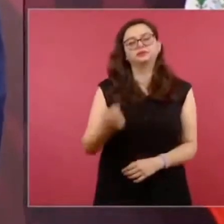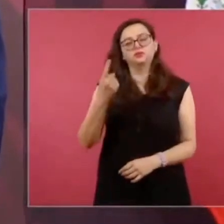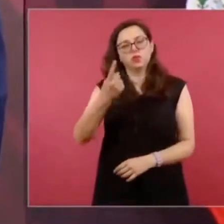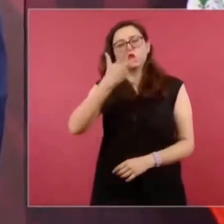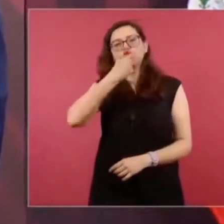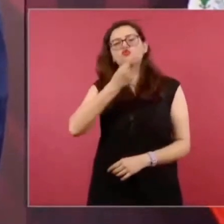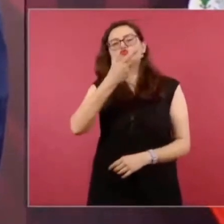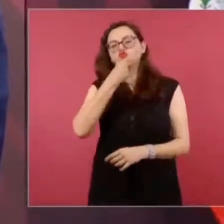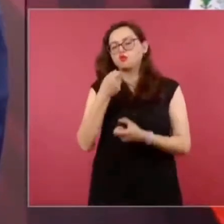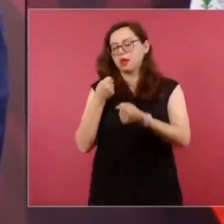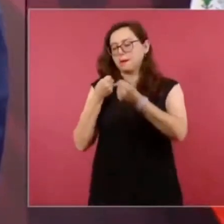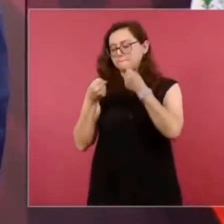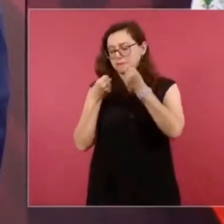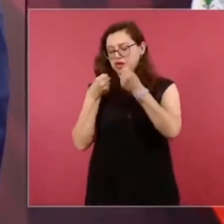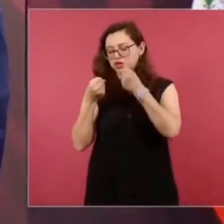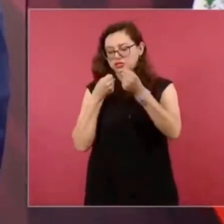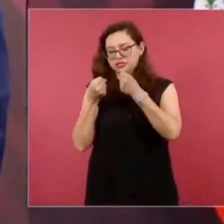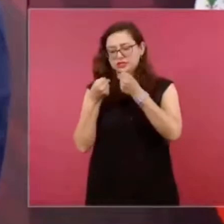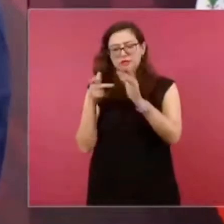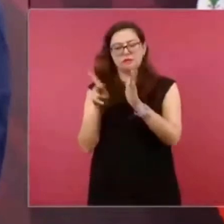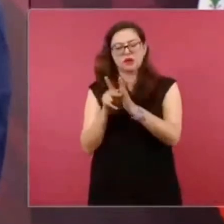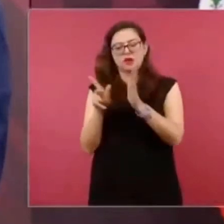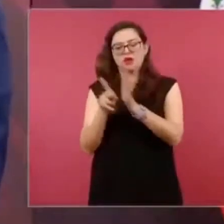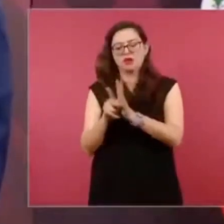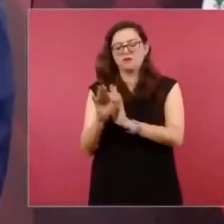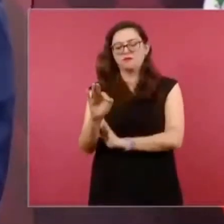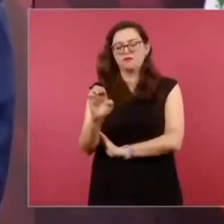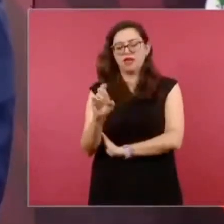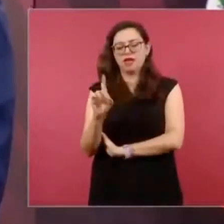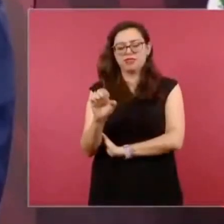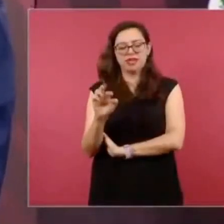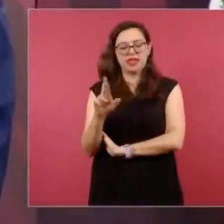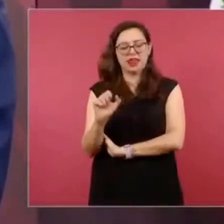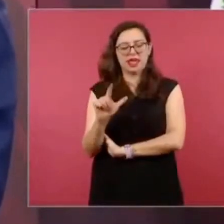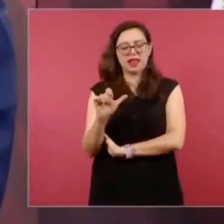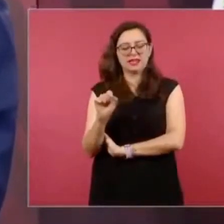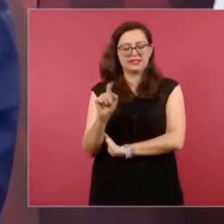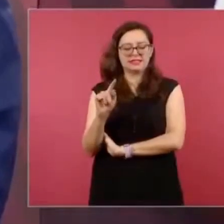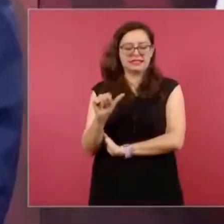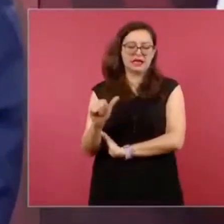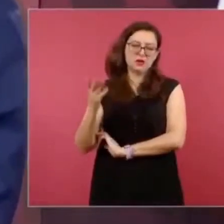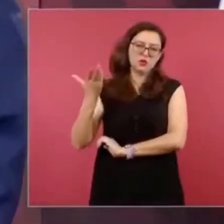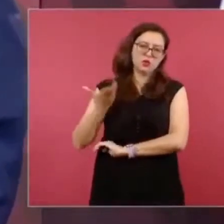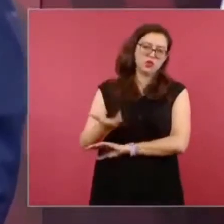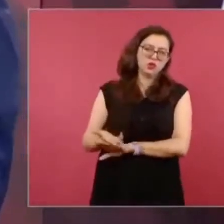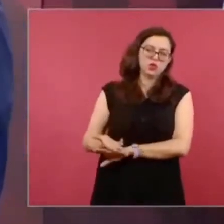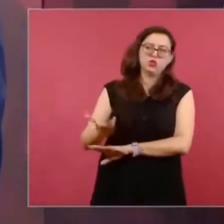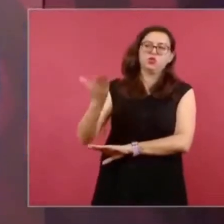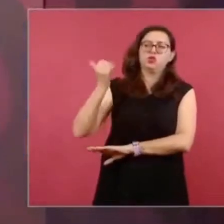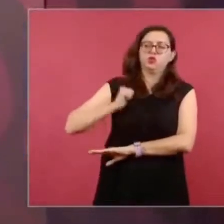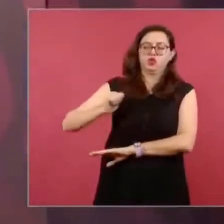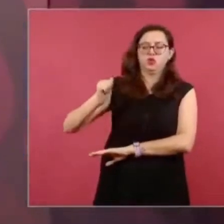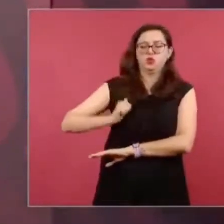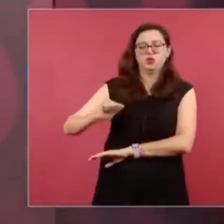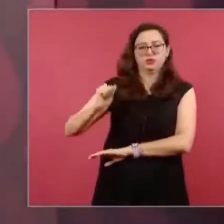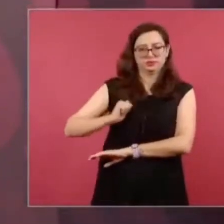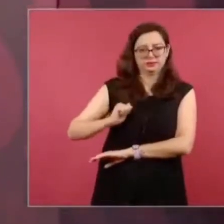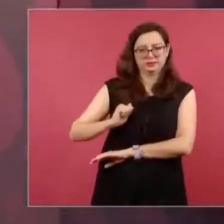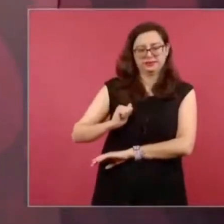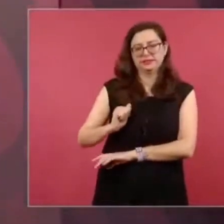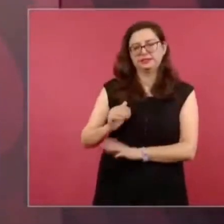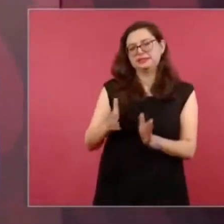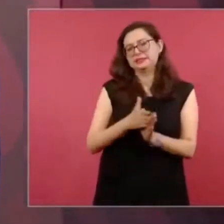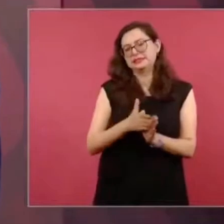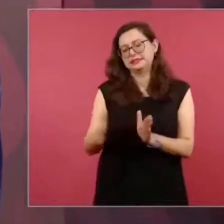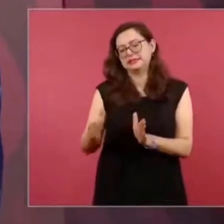en el siglo XIX, de esos periódicos muy buenos de la época de la Reforma y de la República Restaurada.